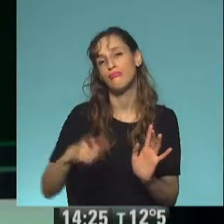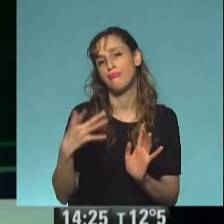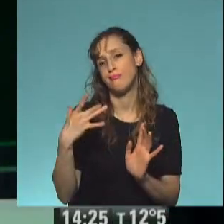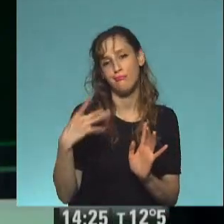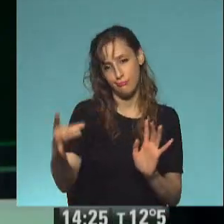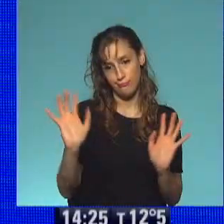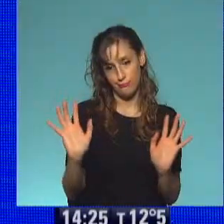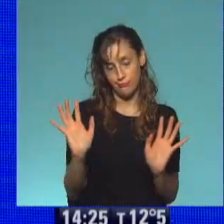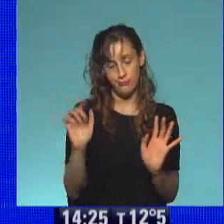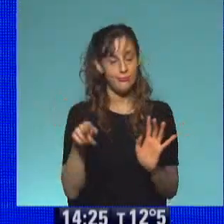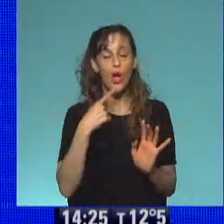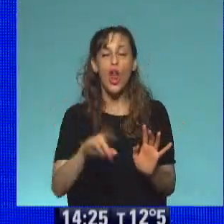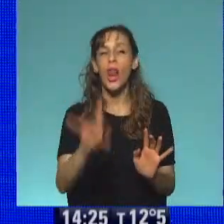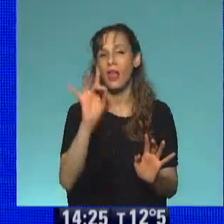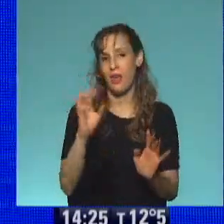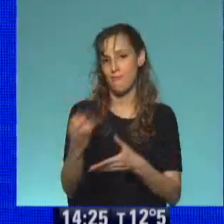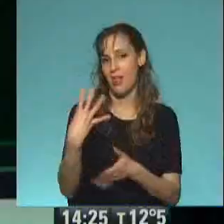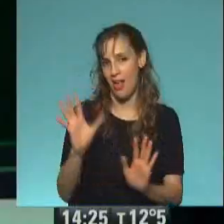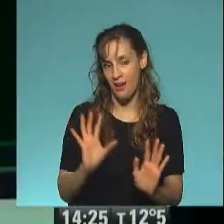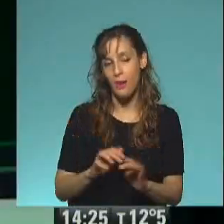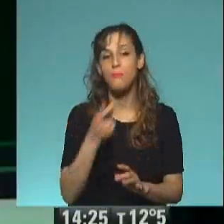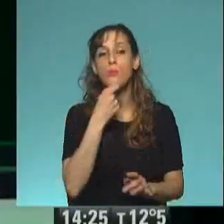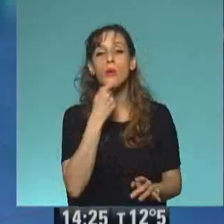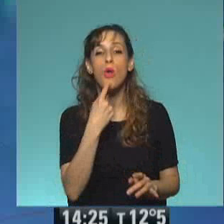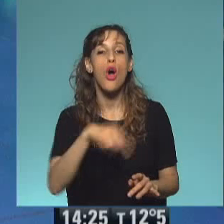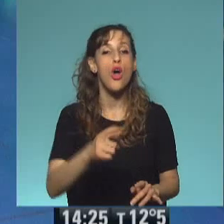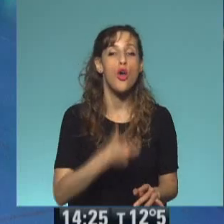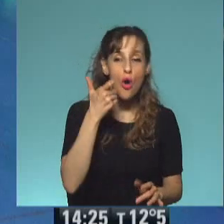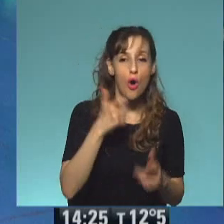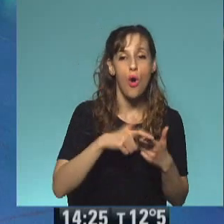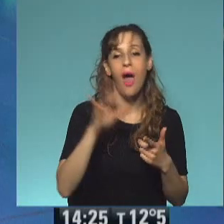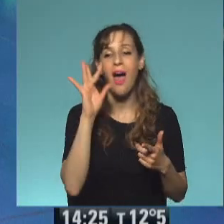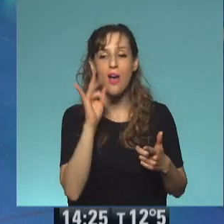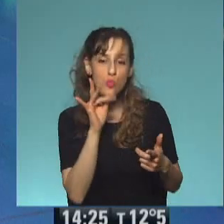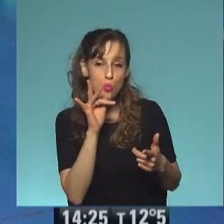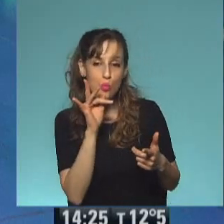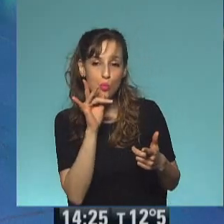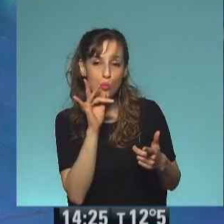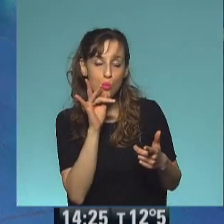Pensemos unos colores. Pensemos. Rojo. Rojo. Azul. Azul.